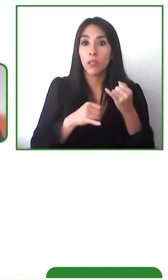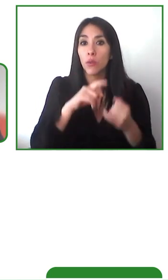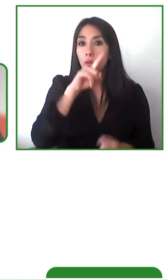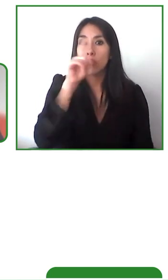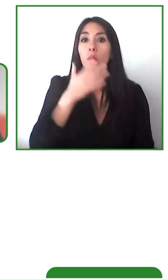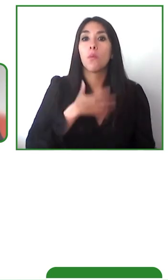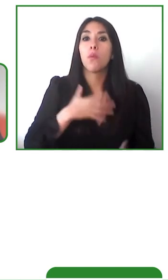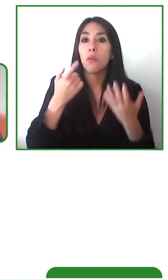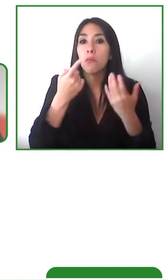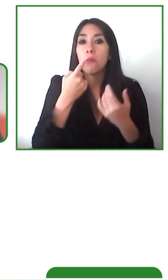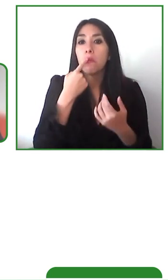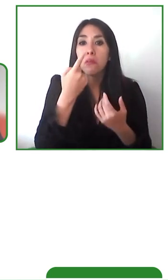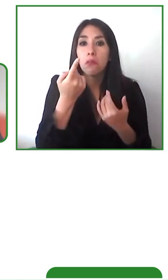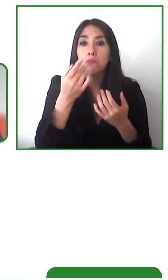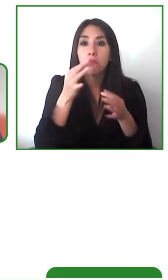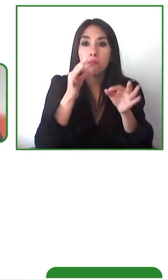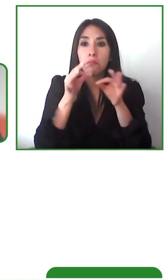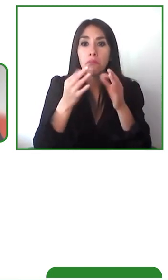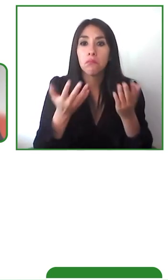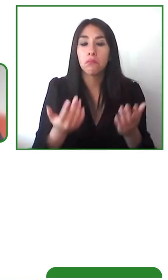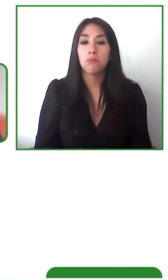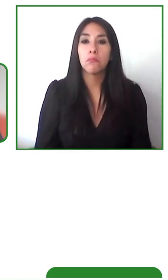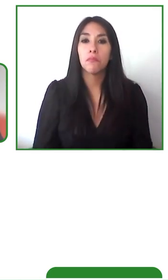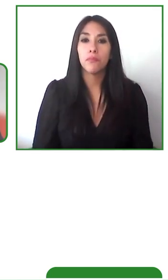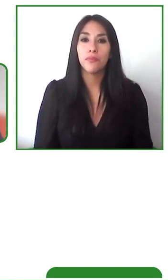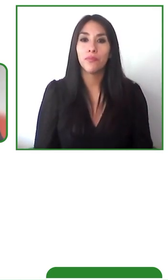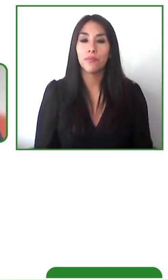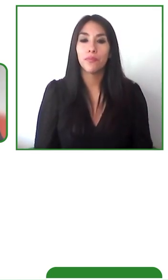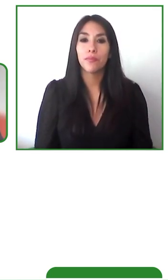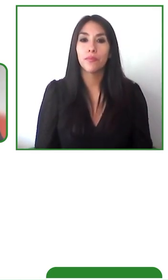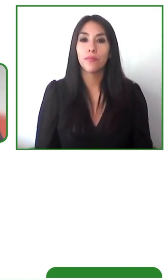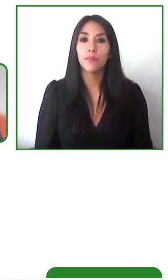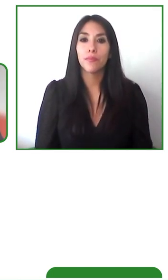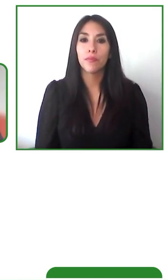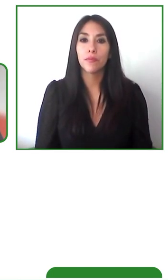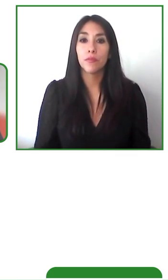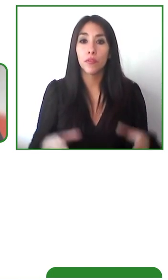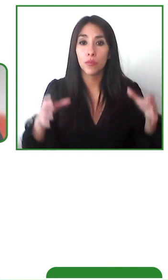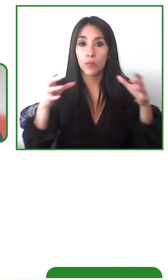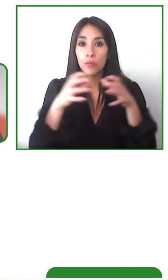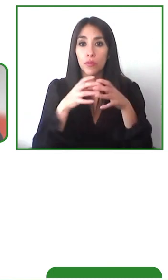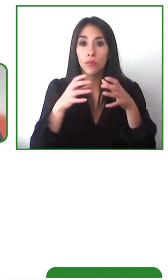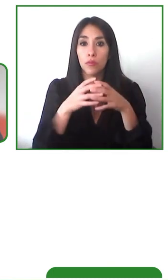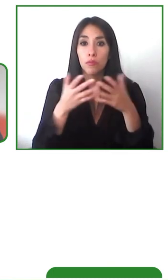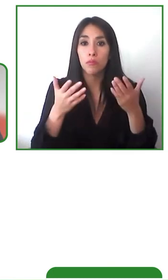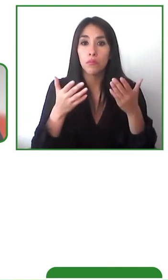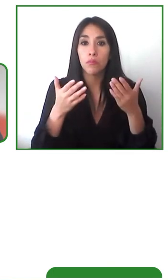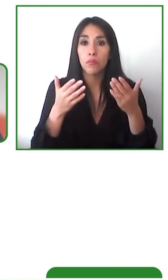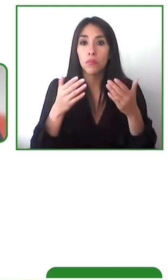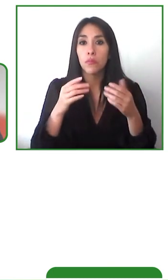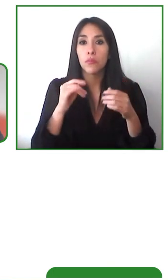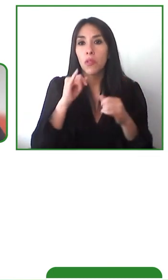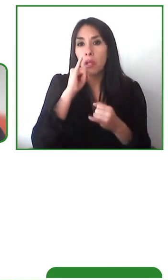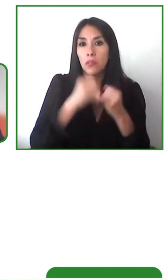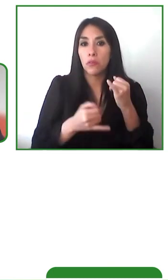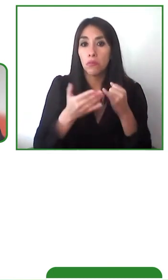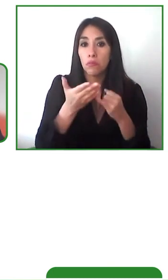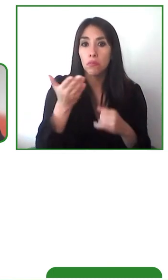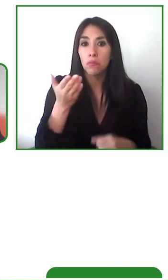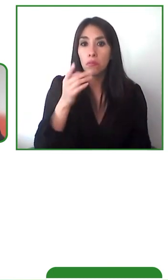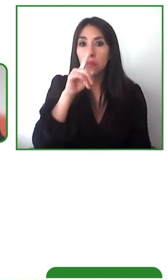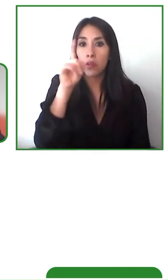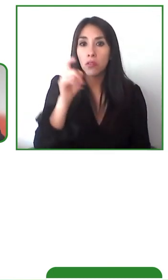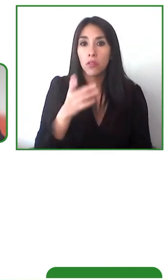y que sería lo siguiente. ¿Qué consejo, qué consejos, que seguro tienen muchos, tienen